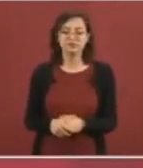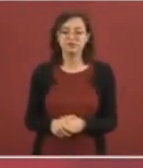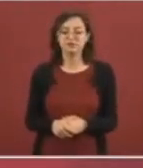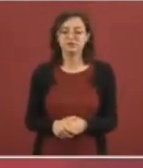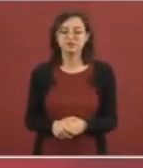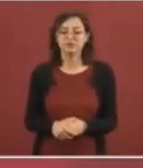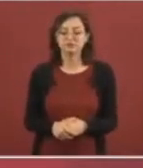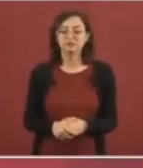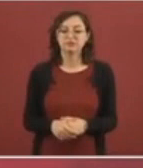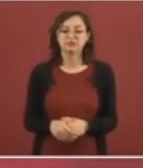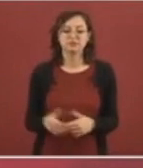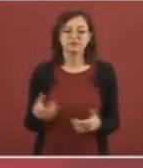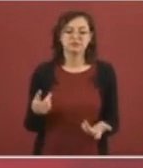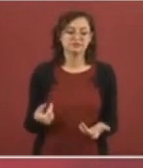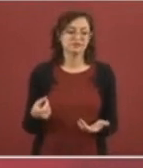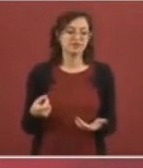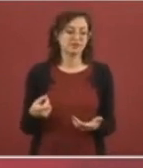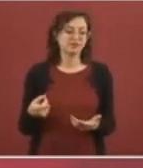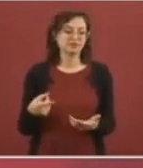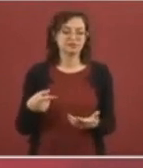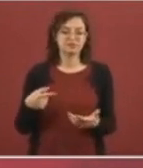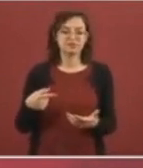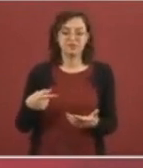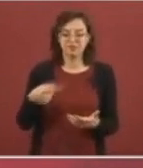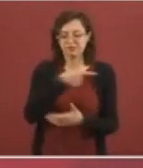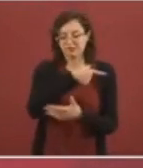a lo que sucedió